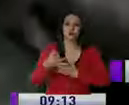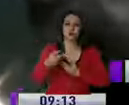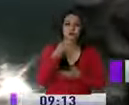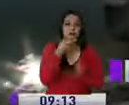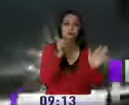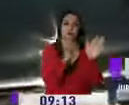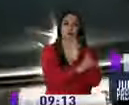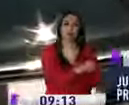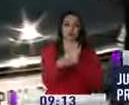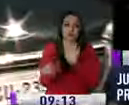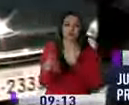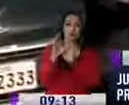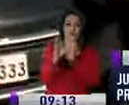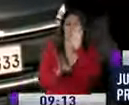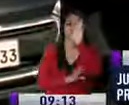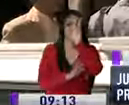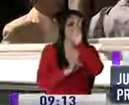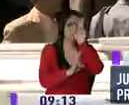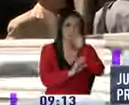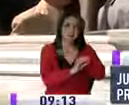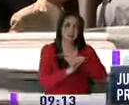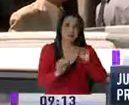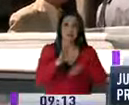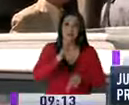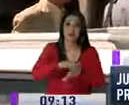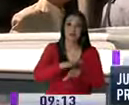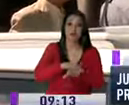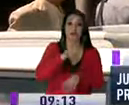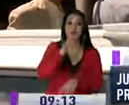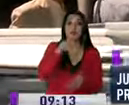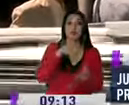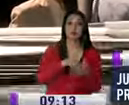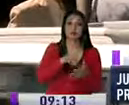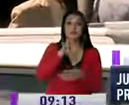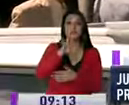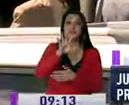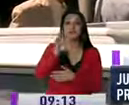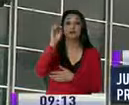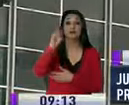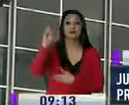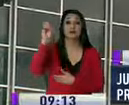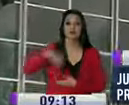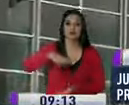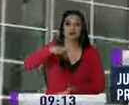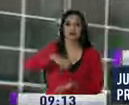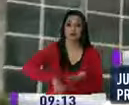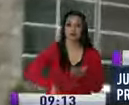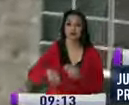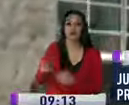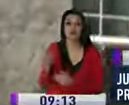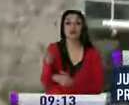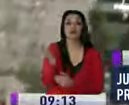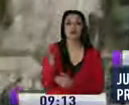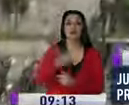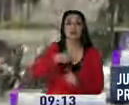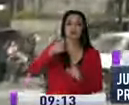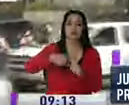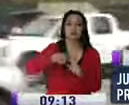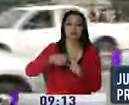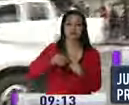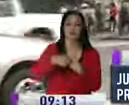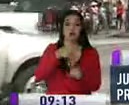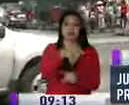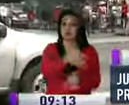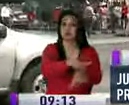de inconstitucionalidad por el descuento de 2.76% de las pensiones que el Instituto Ecuatoriano